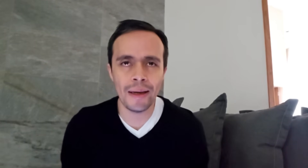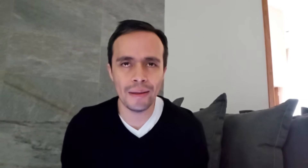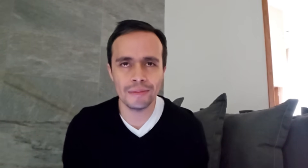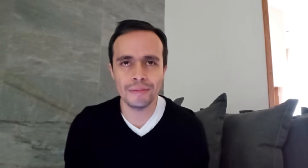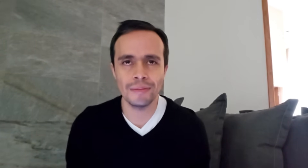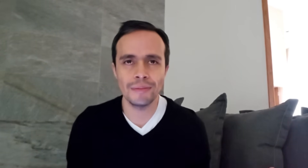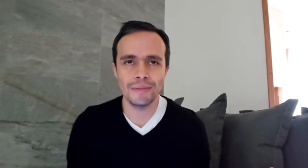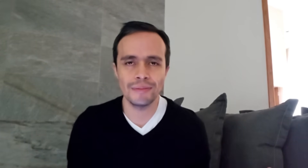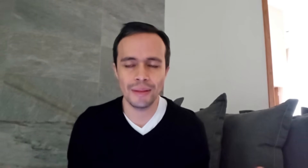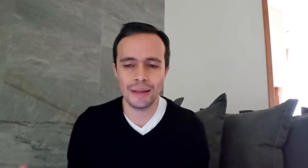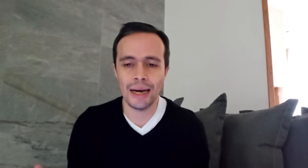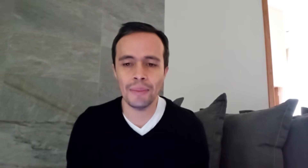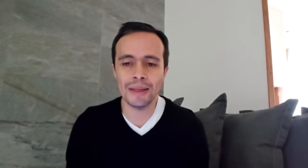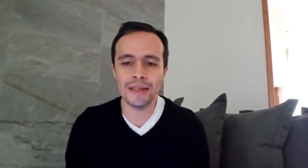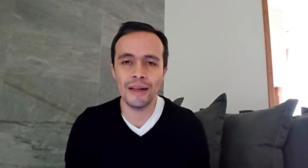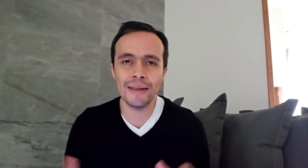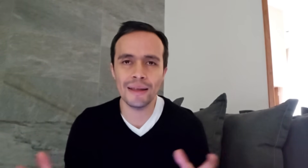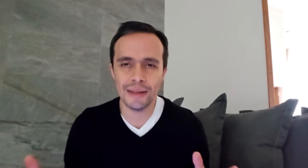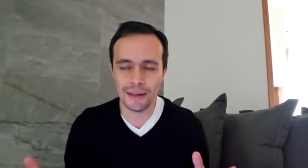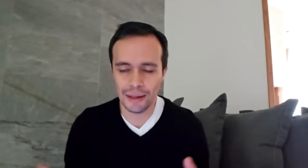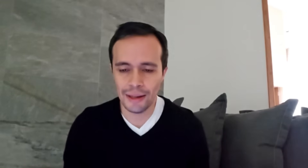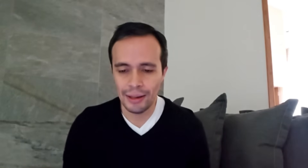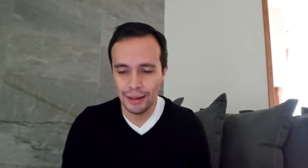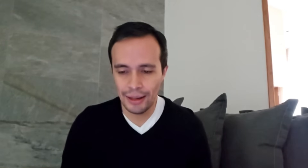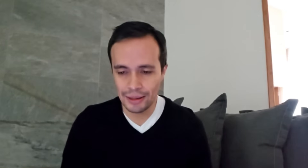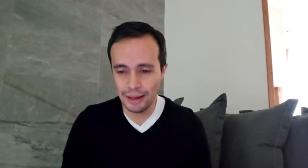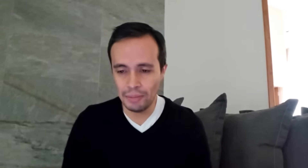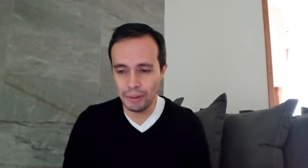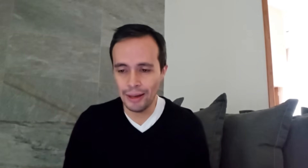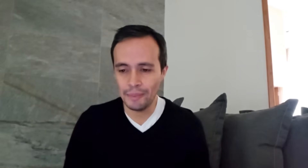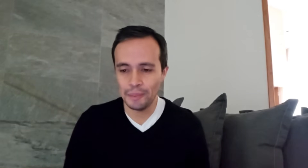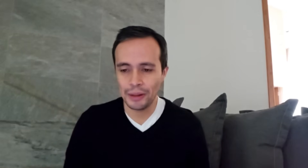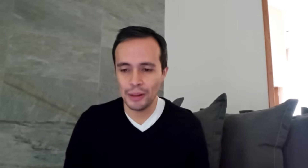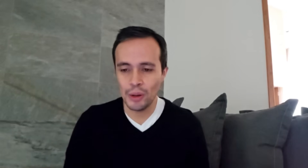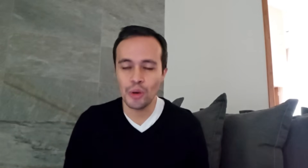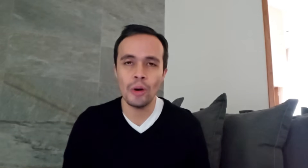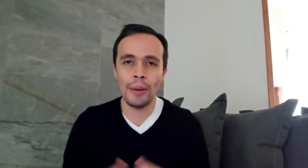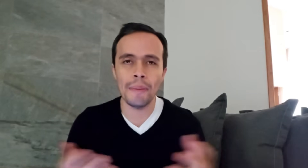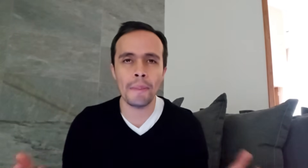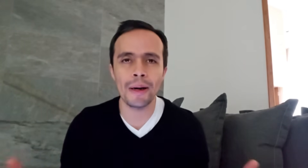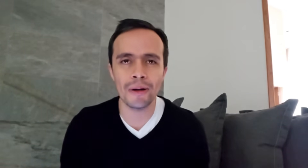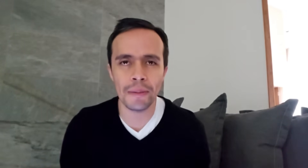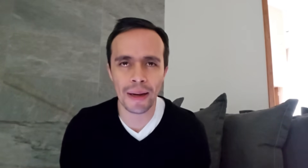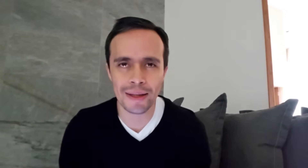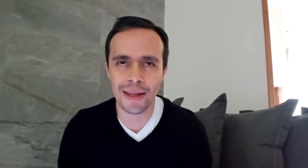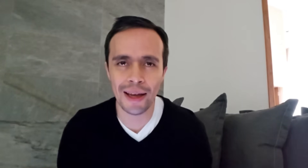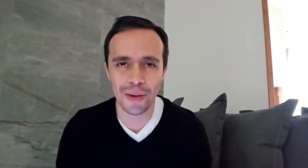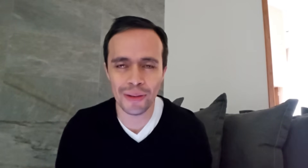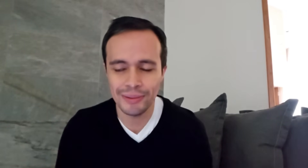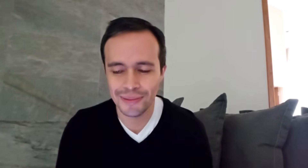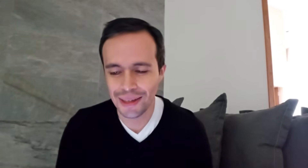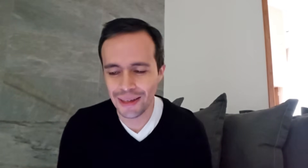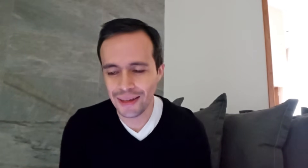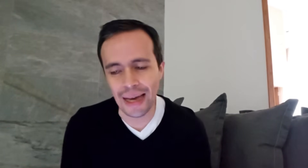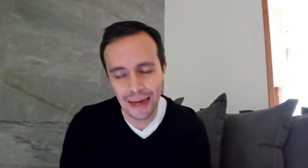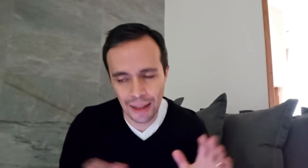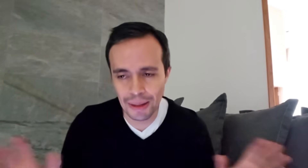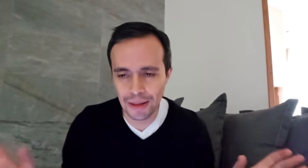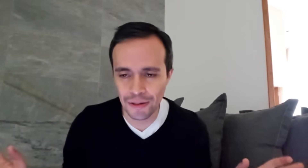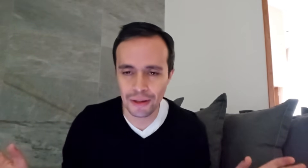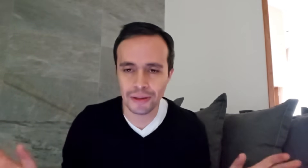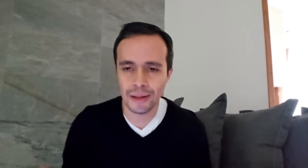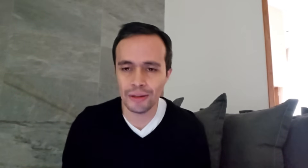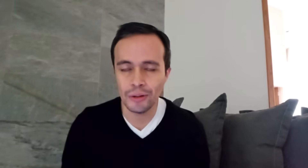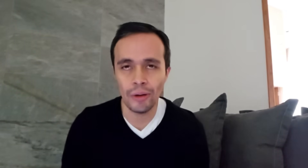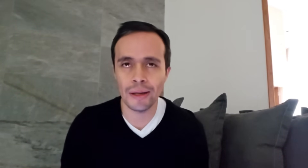salió el peine. Ya nada más les falta decir, es que el PRI robaba pero repartía, ¿no? Ya nada